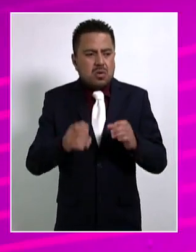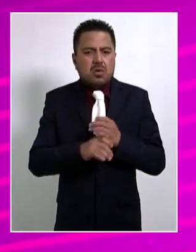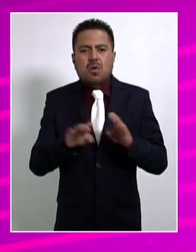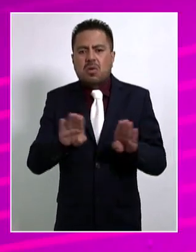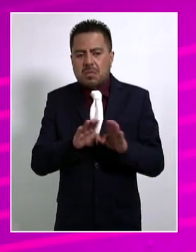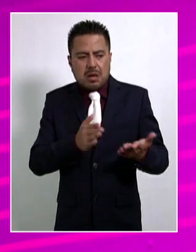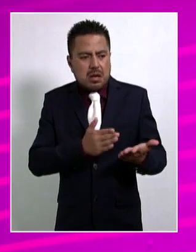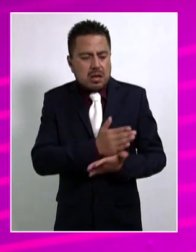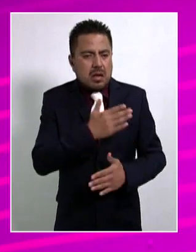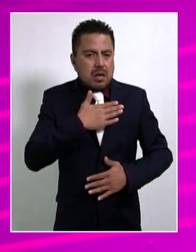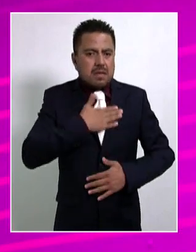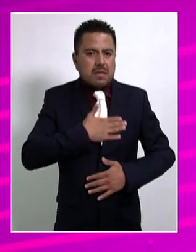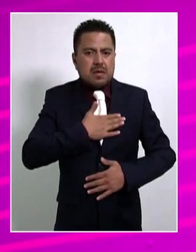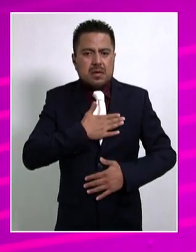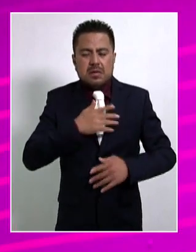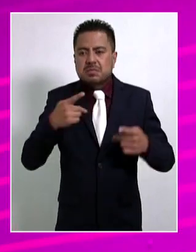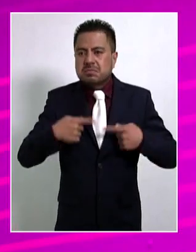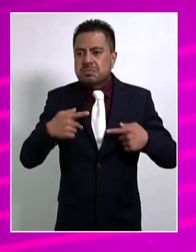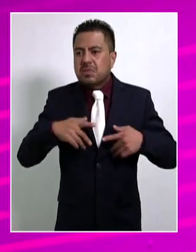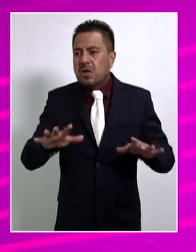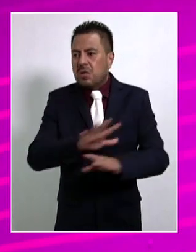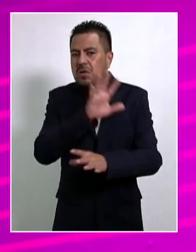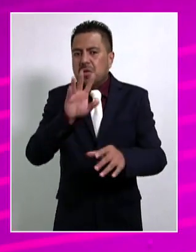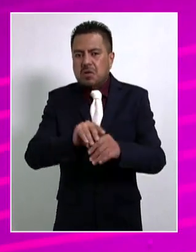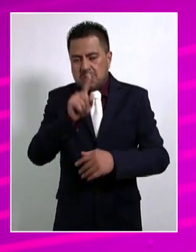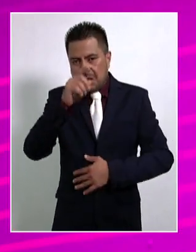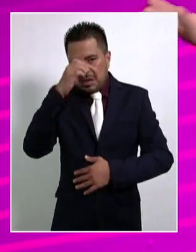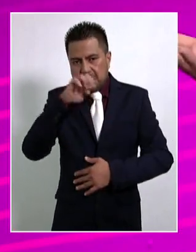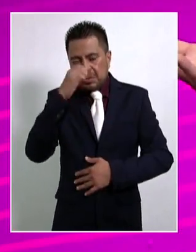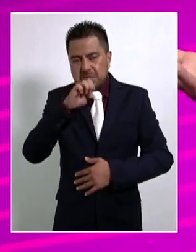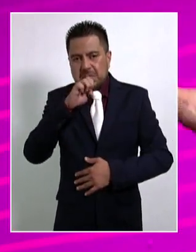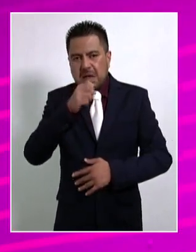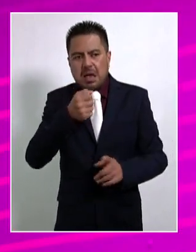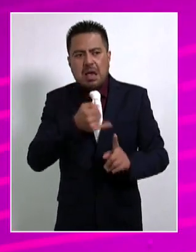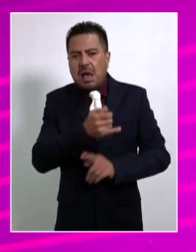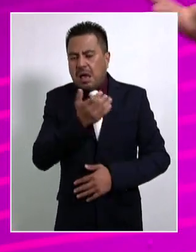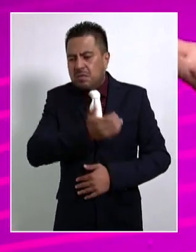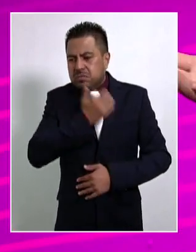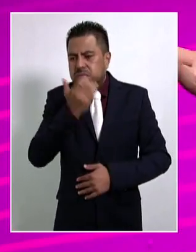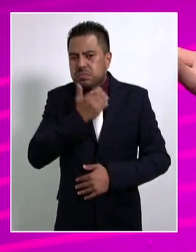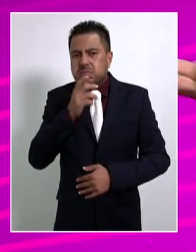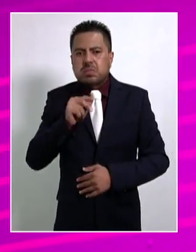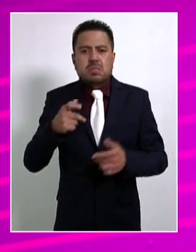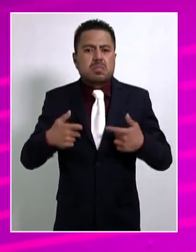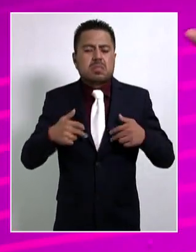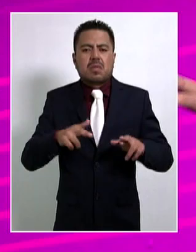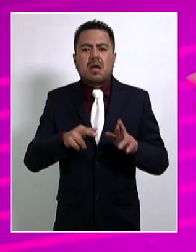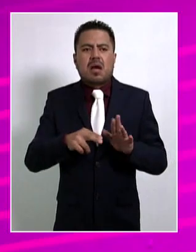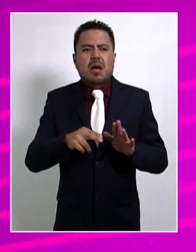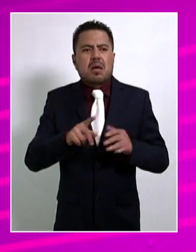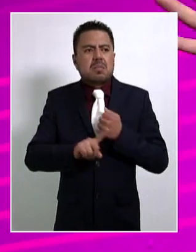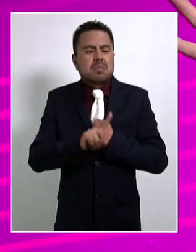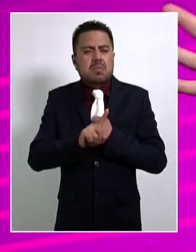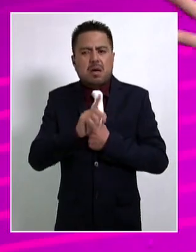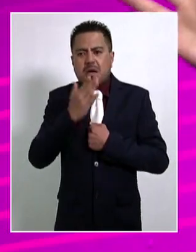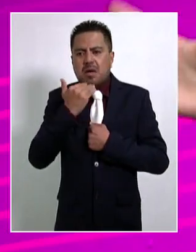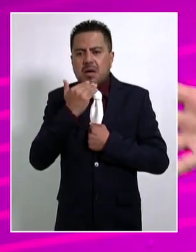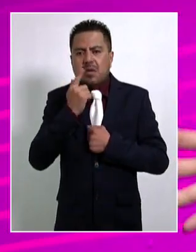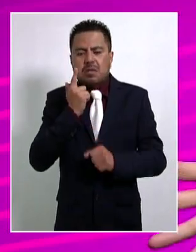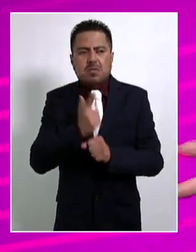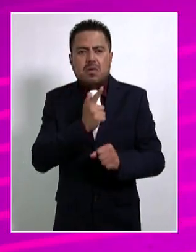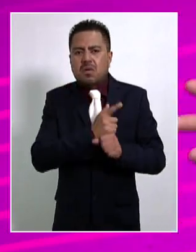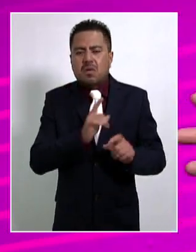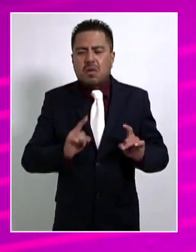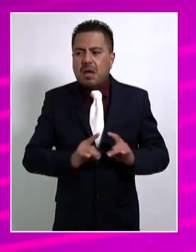ir al baño, que para el resto de las personas es una experiencia cotidiana que no representa ningún problema más que no encontrar un